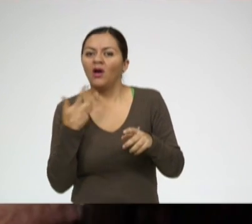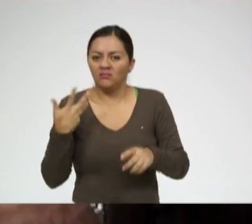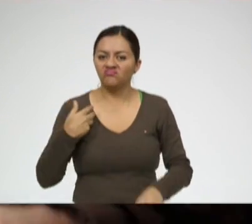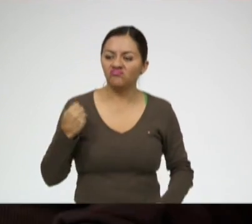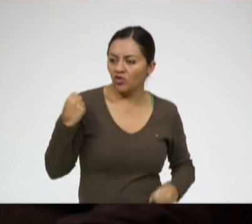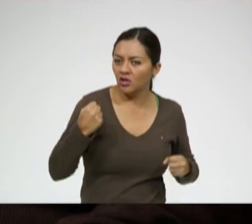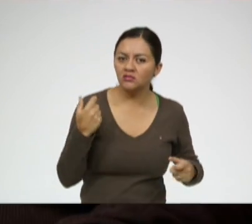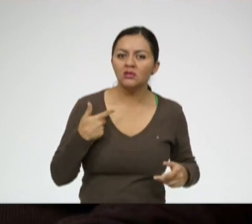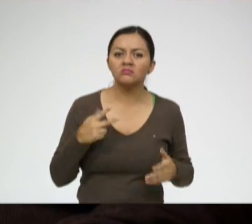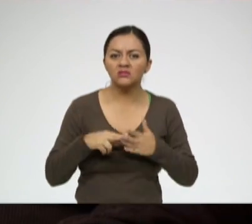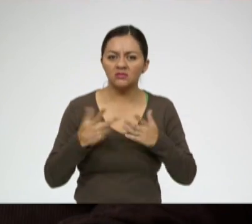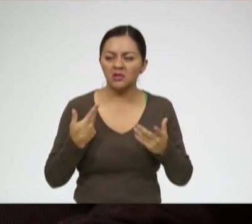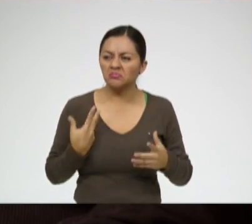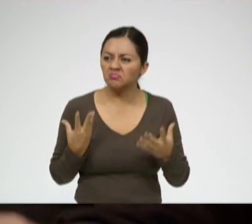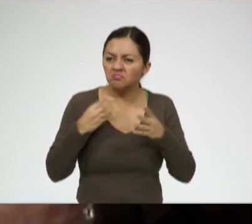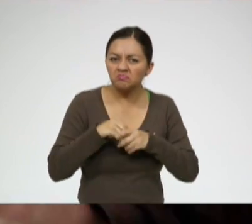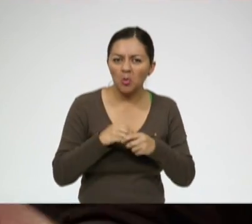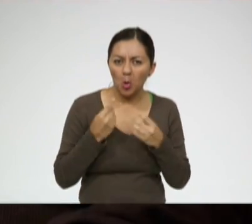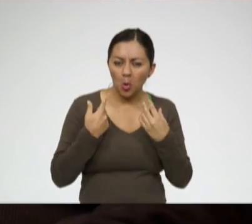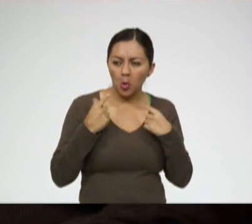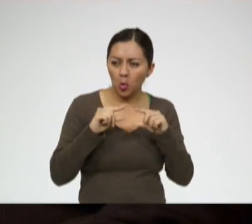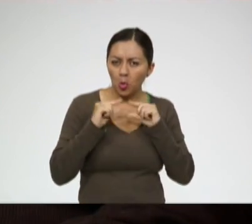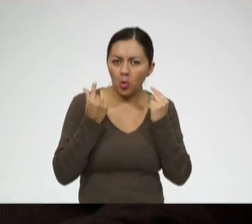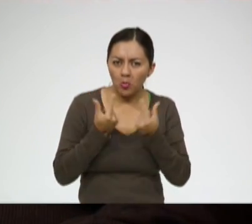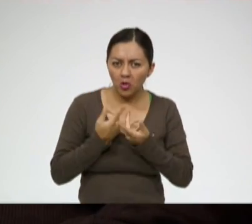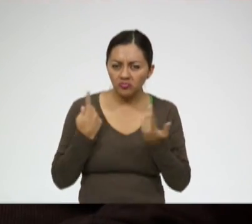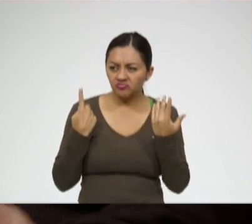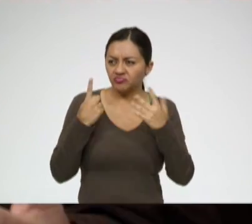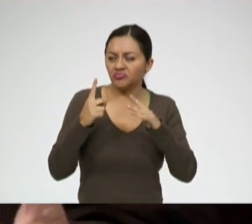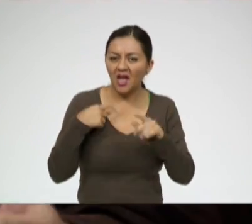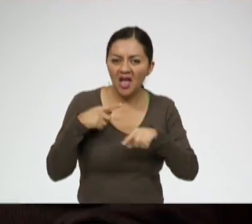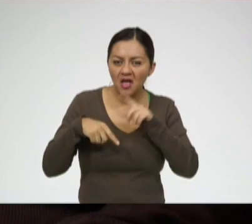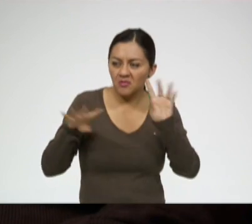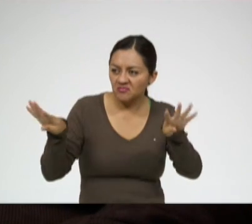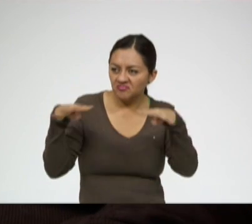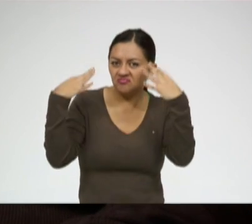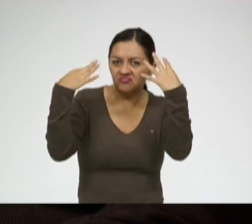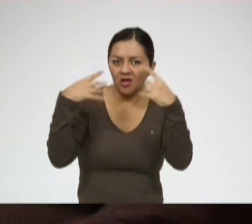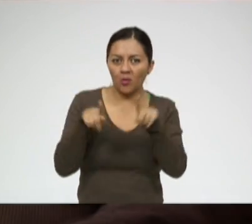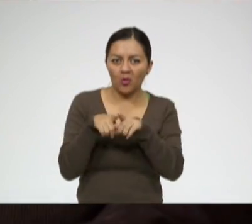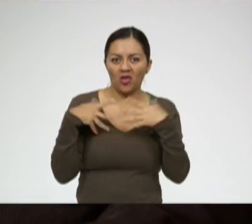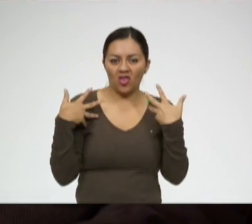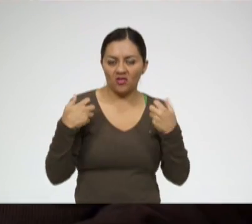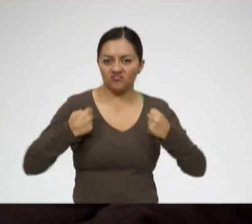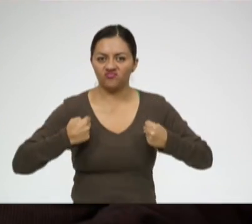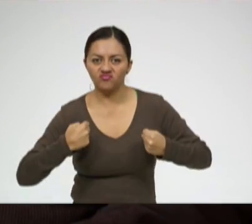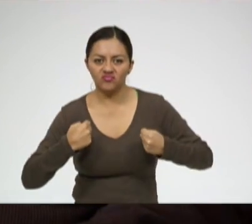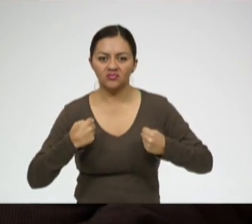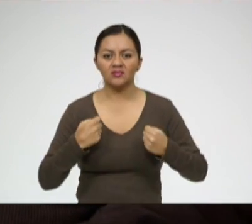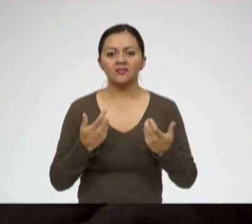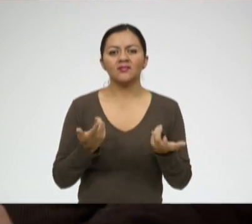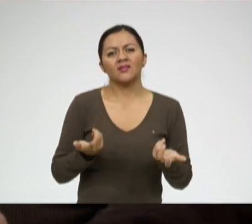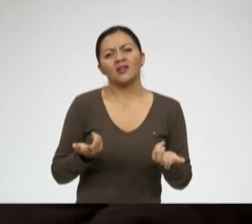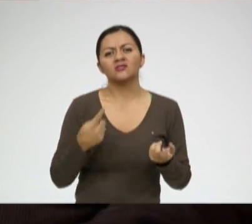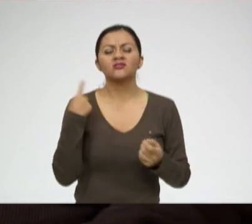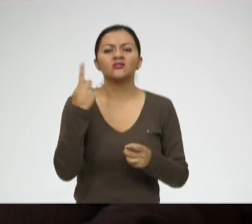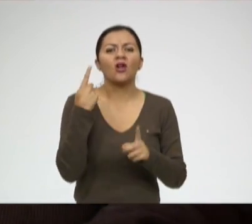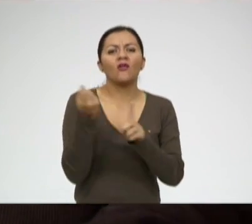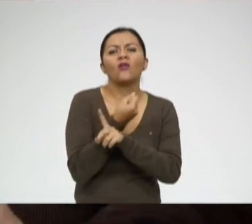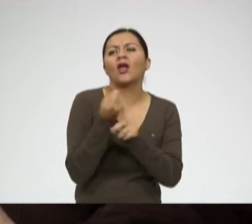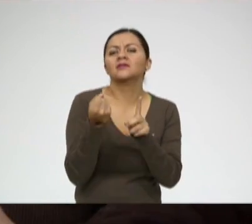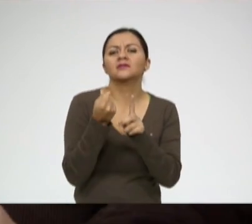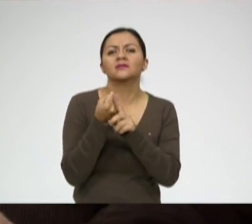para afirmarse en el grupo, para mostrarse en el grupo, para ser visibles en el grupo. No se puede reducir a que la